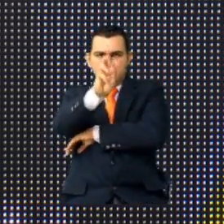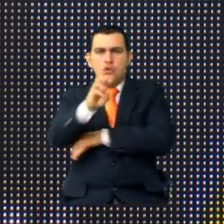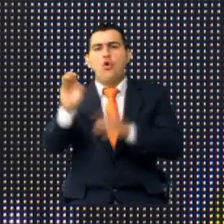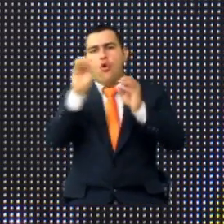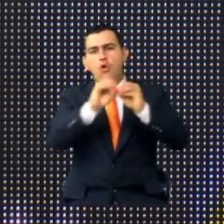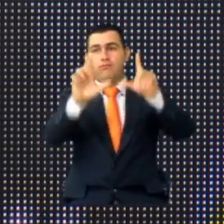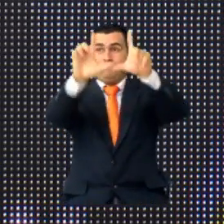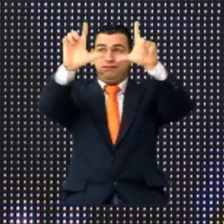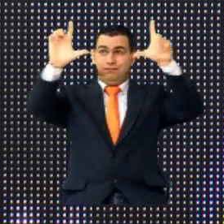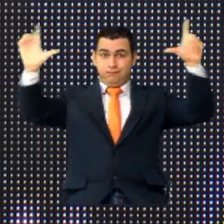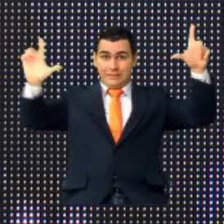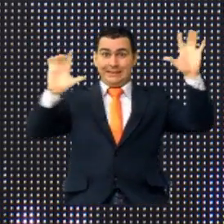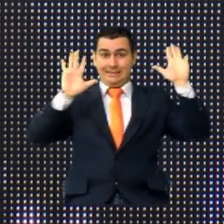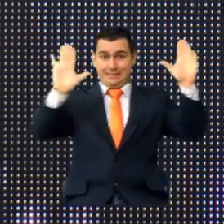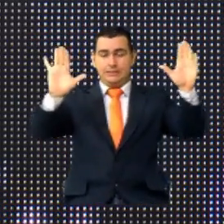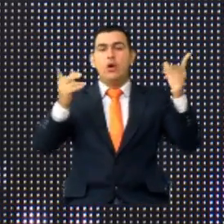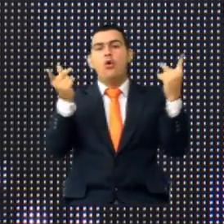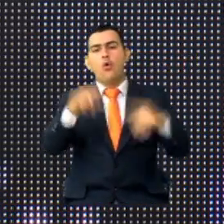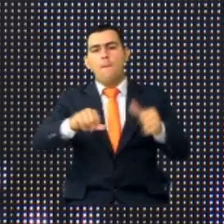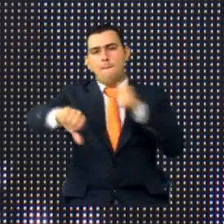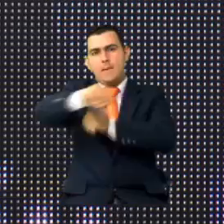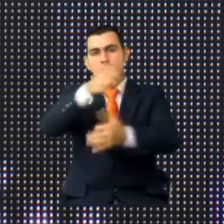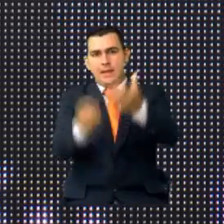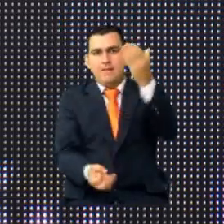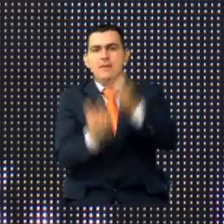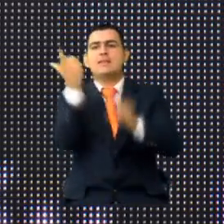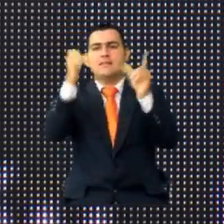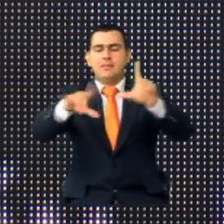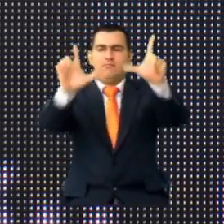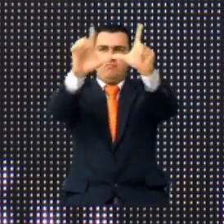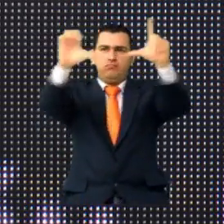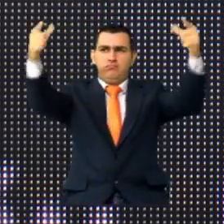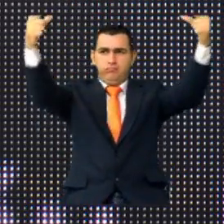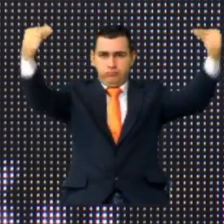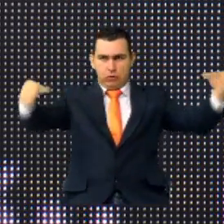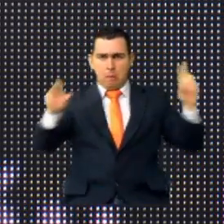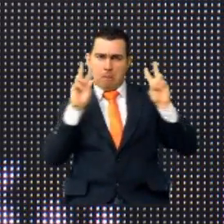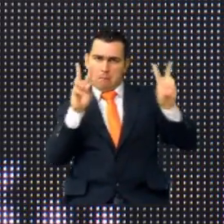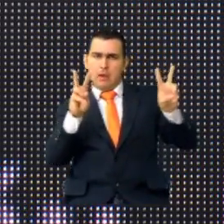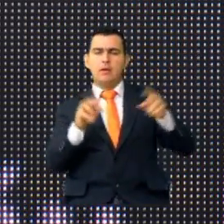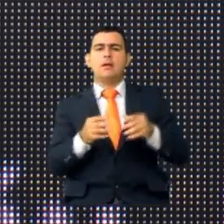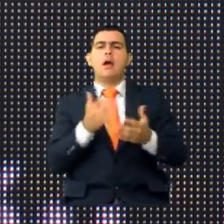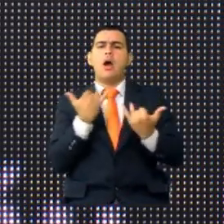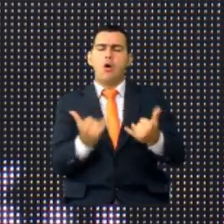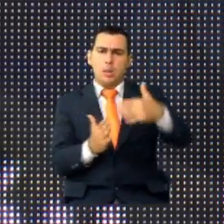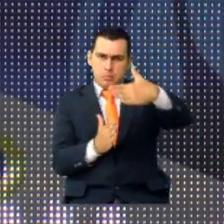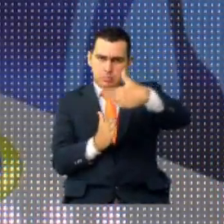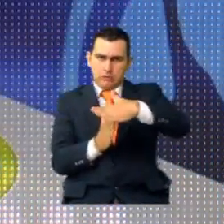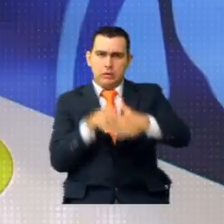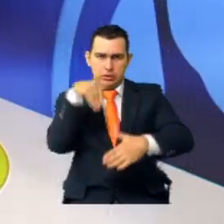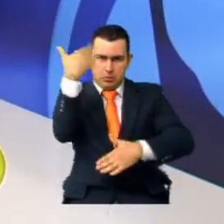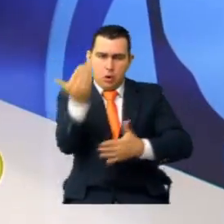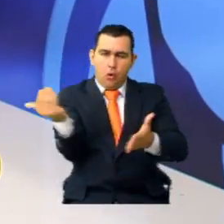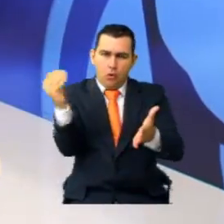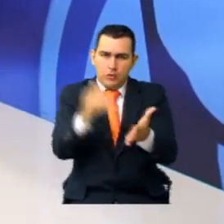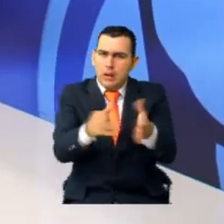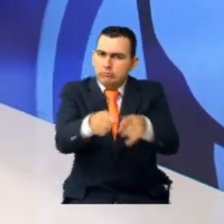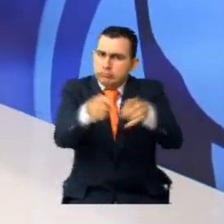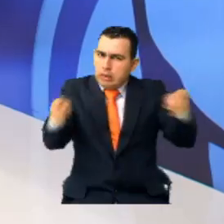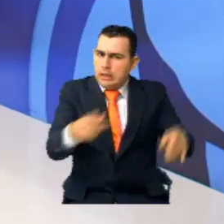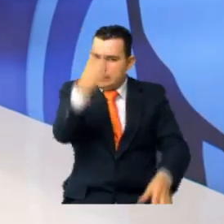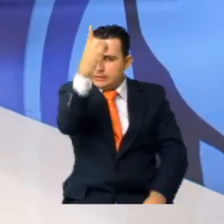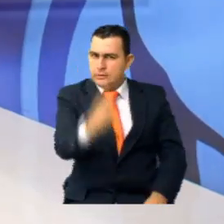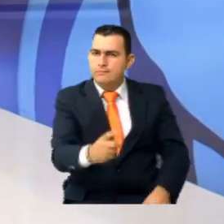pantallas instaladas por Digital Publicity. Nosotros hacemos una pausa, ya regresamos con el debate, la decisión, el debate